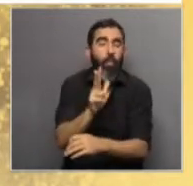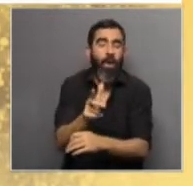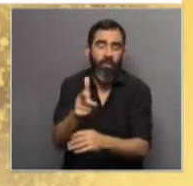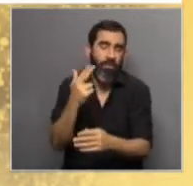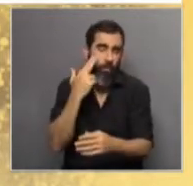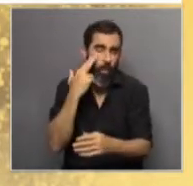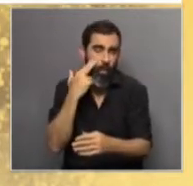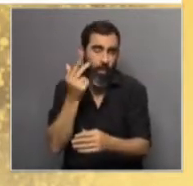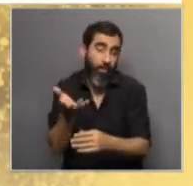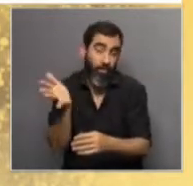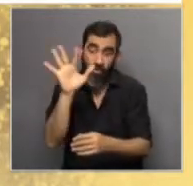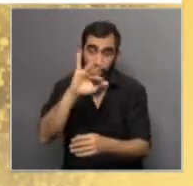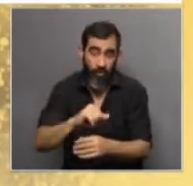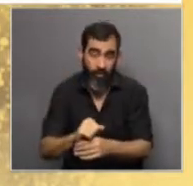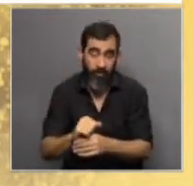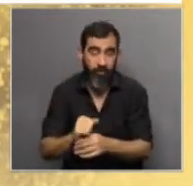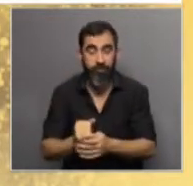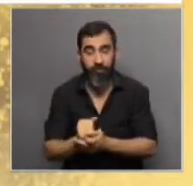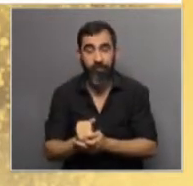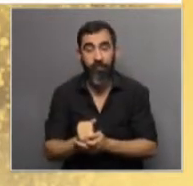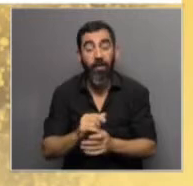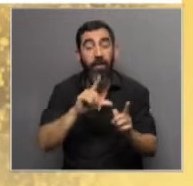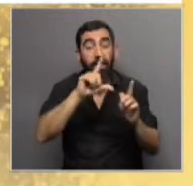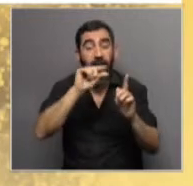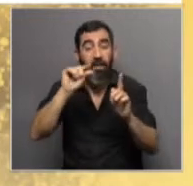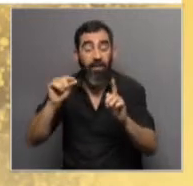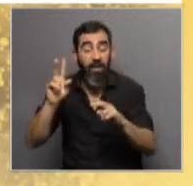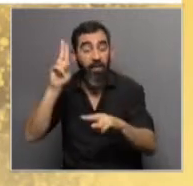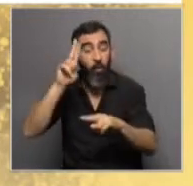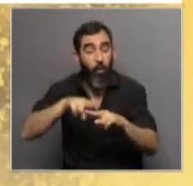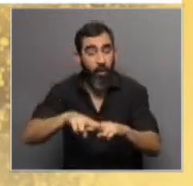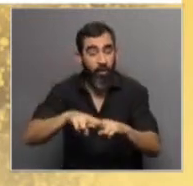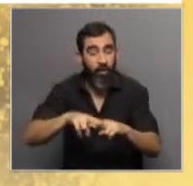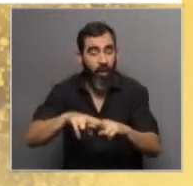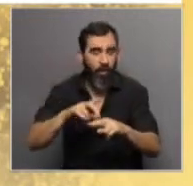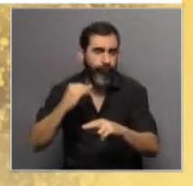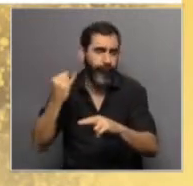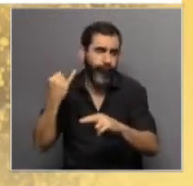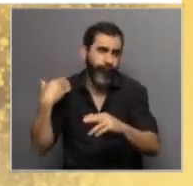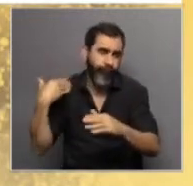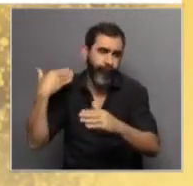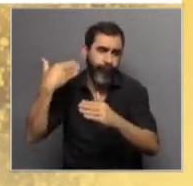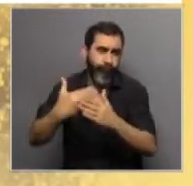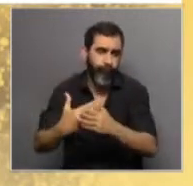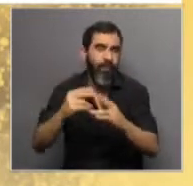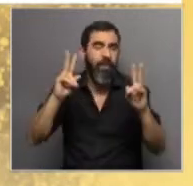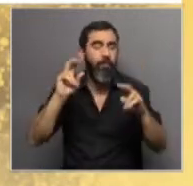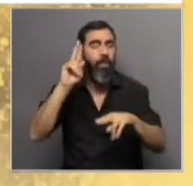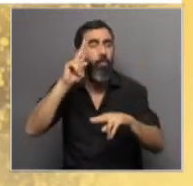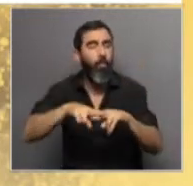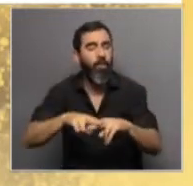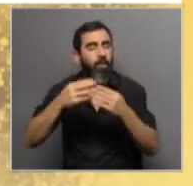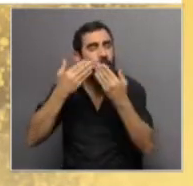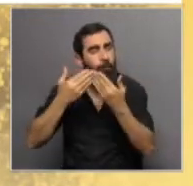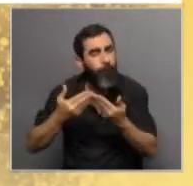tragedia cotidiana. Las estadísticas de mortalidad tienen más tiempo. Las estadísticas de mortalidad empiezan